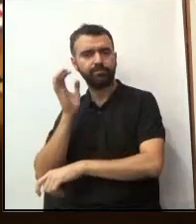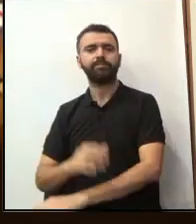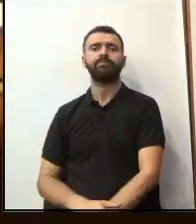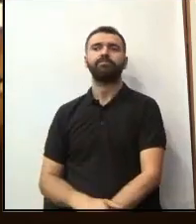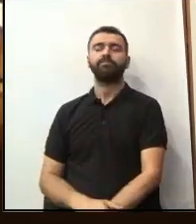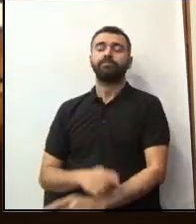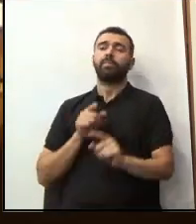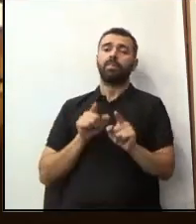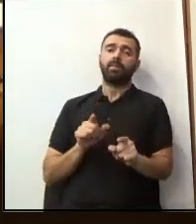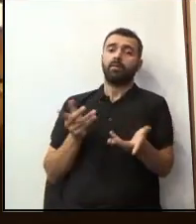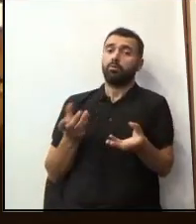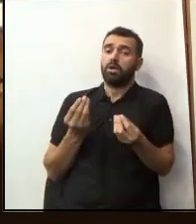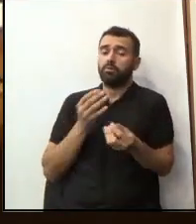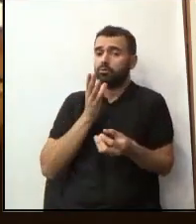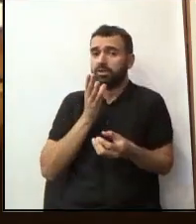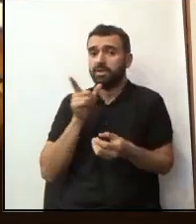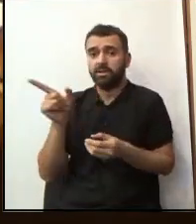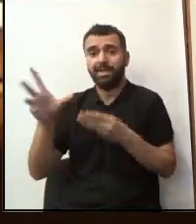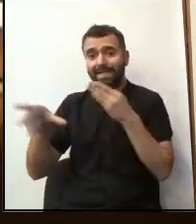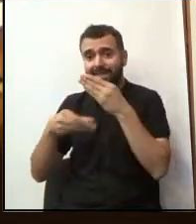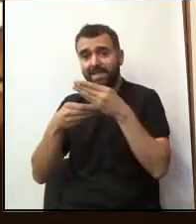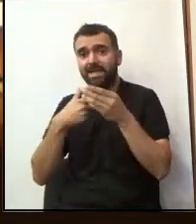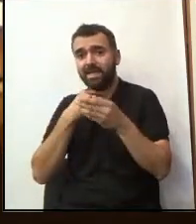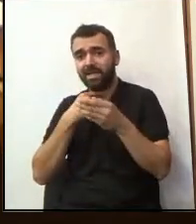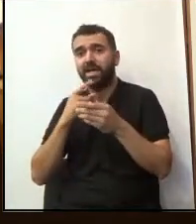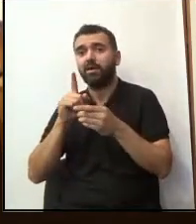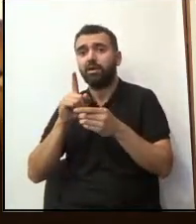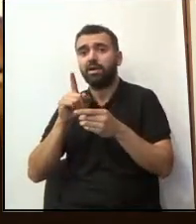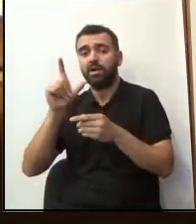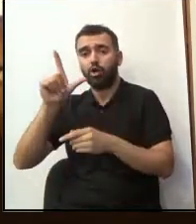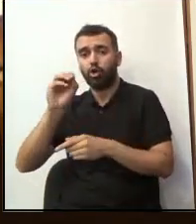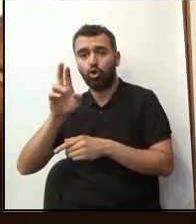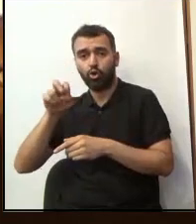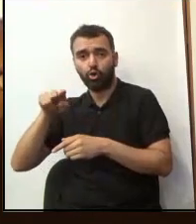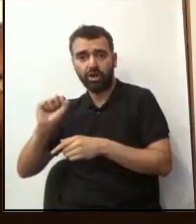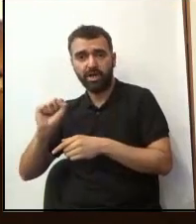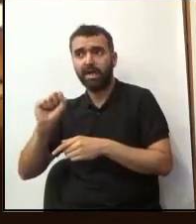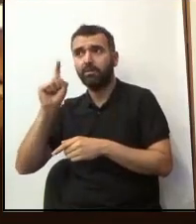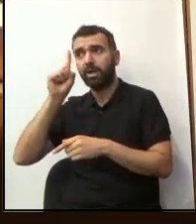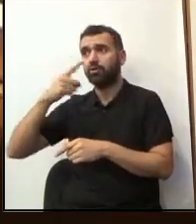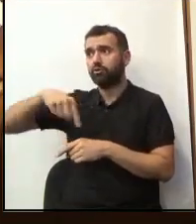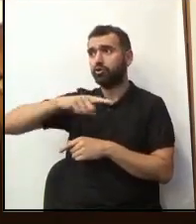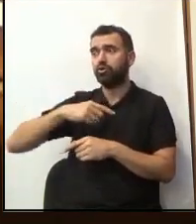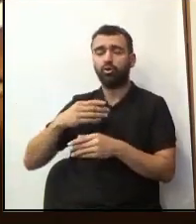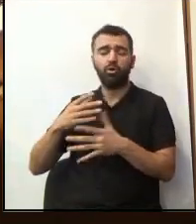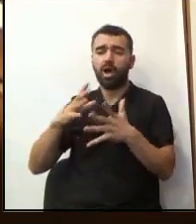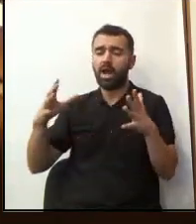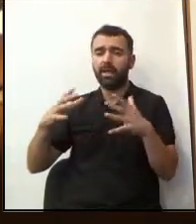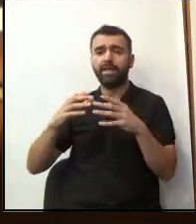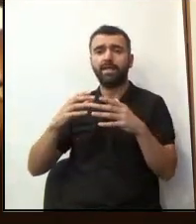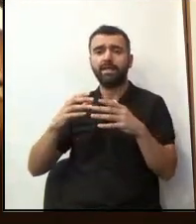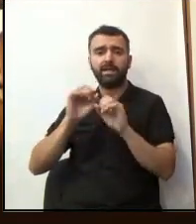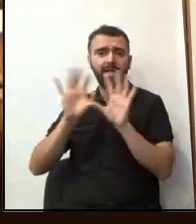Así que, bueno, no sé si quiere agregar algo, Lorena, a lo que estamos conversando, pero a nosotros nos quedó bastante clara la información, es